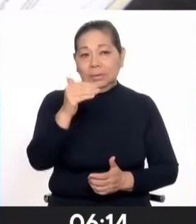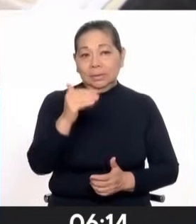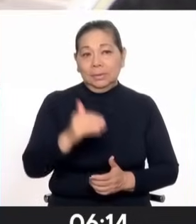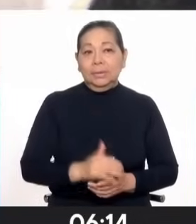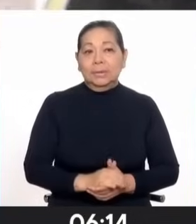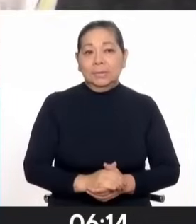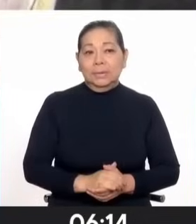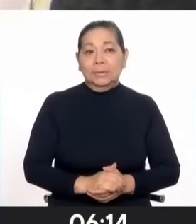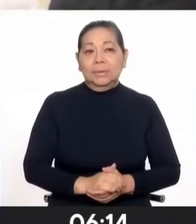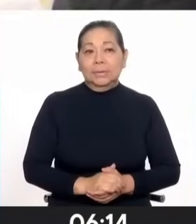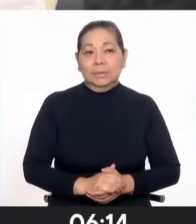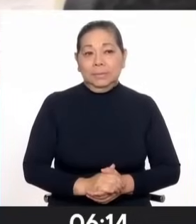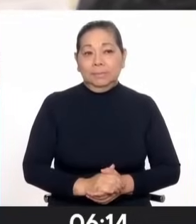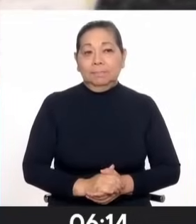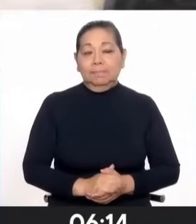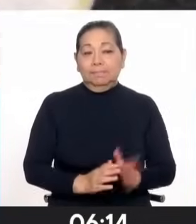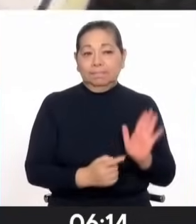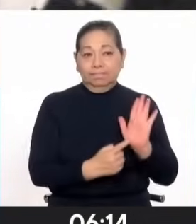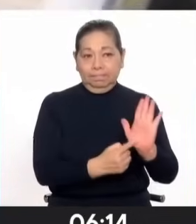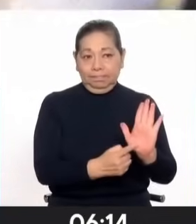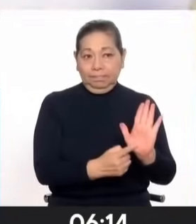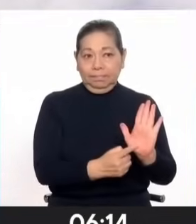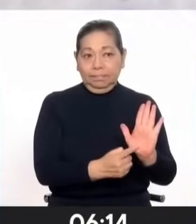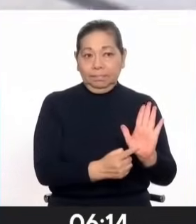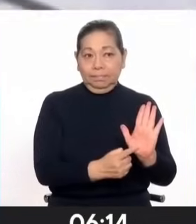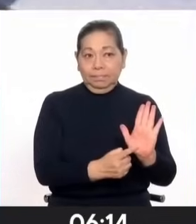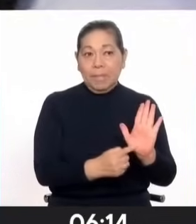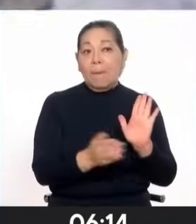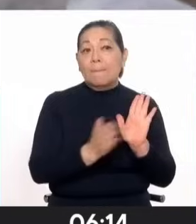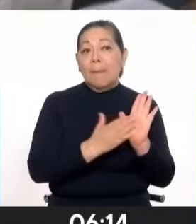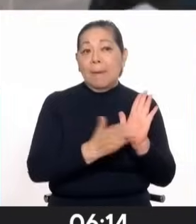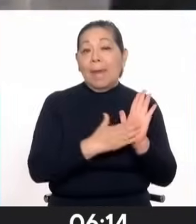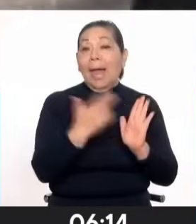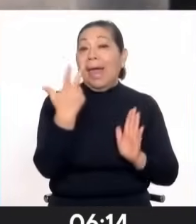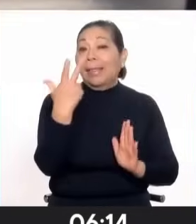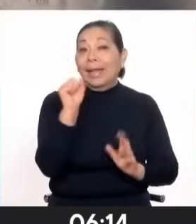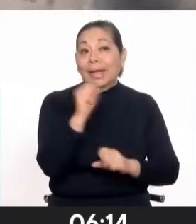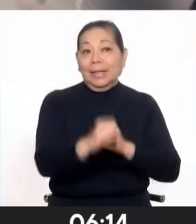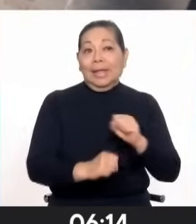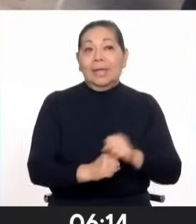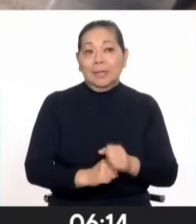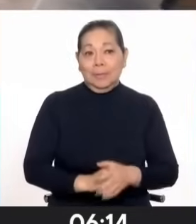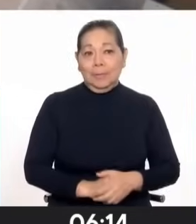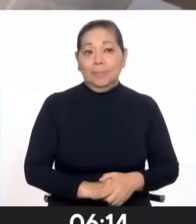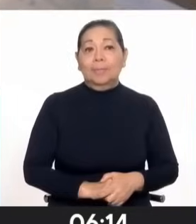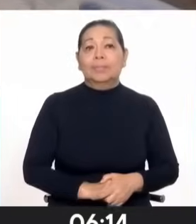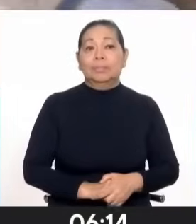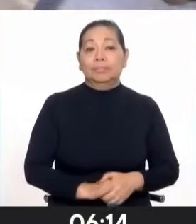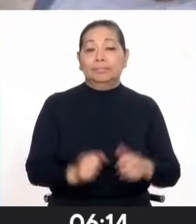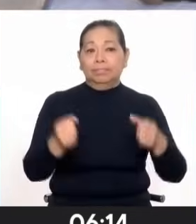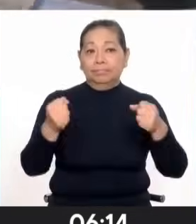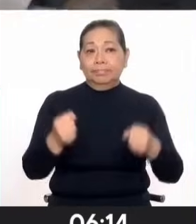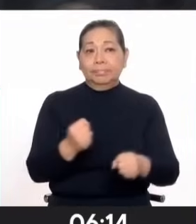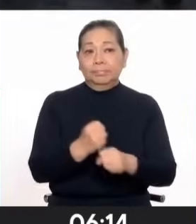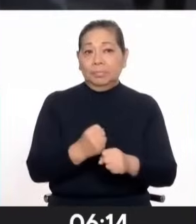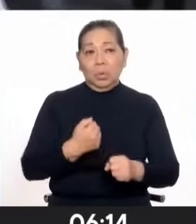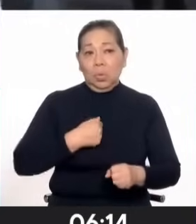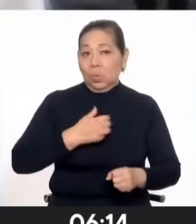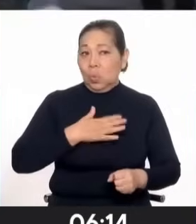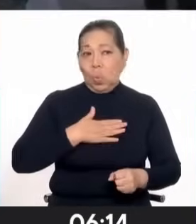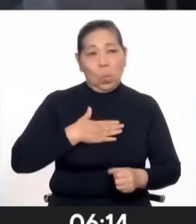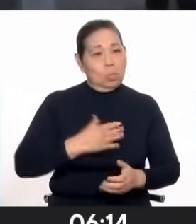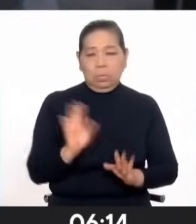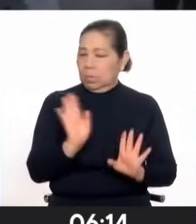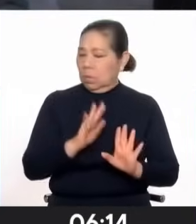Sí. Muéstrale la cámara, por favor. Ya, entonces, hace 30 años ustedes están ocupando este lugar, pero ustedes no son propietarios. O sea,